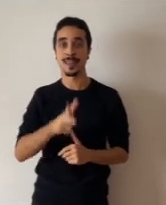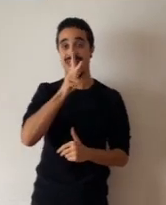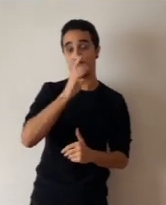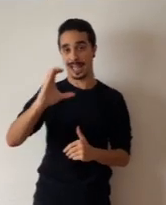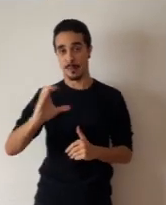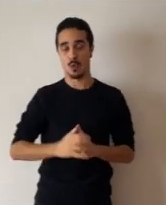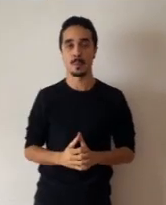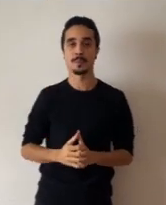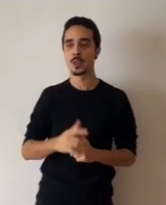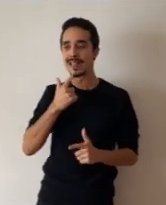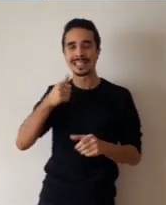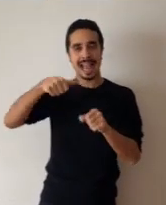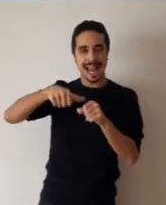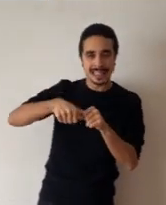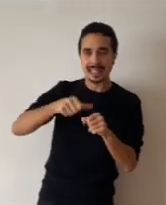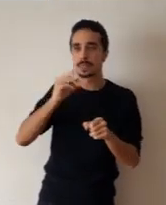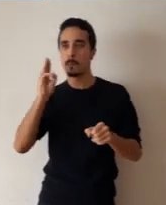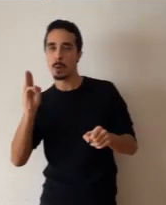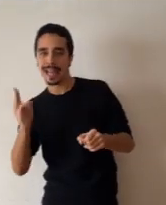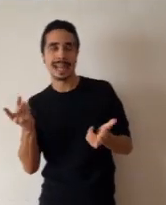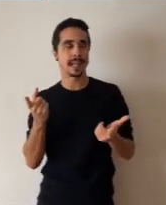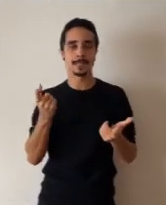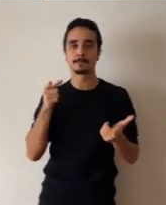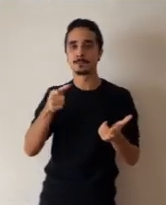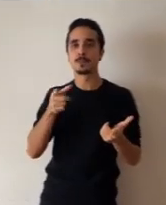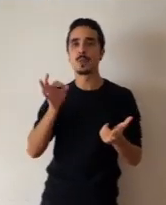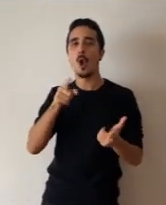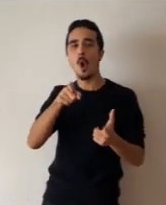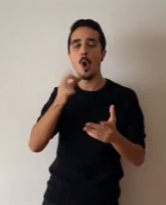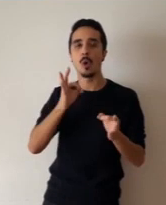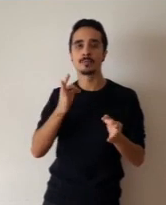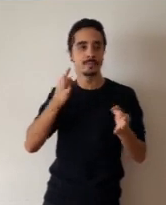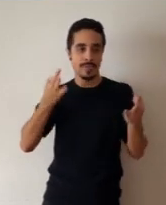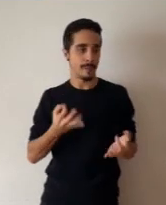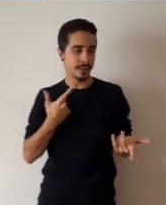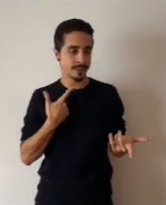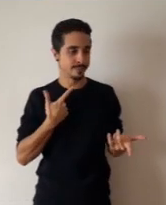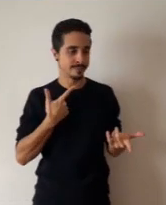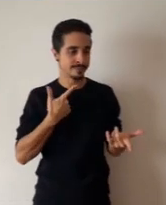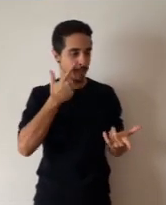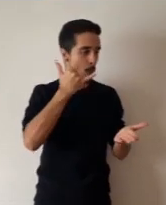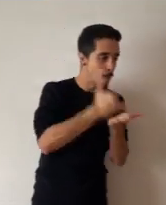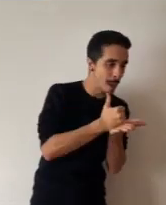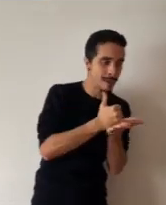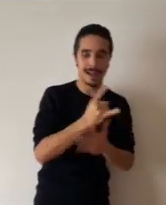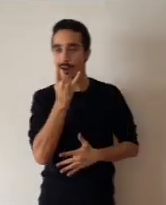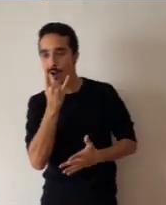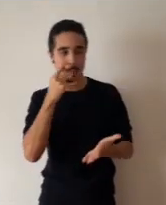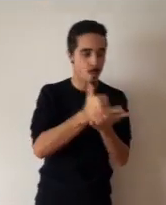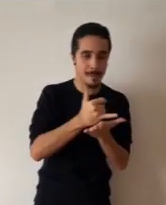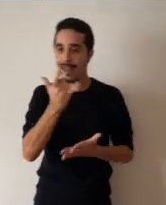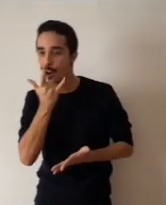recomendable contar las grasas, proteínas, o es básicamente ensayo-error saber cuándo uno tiene